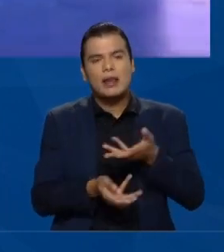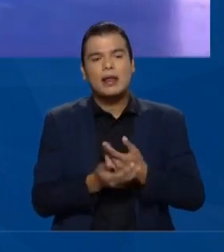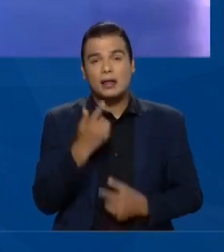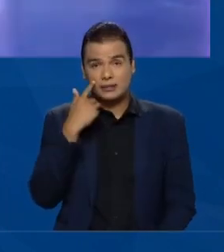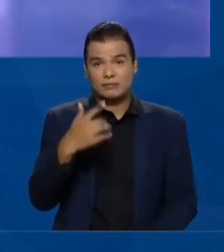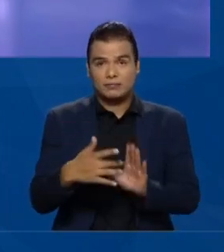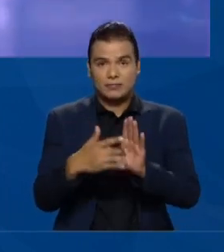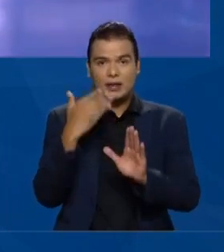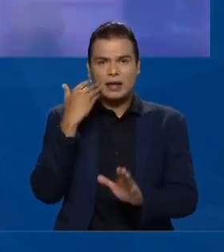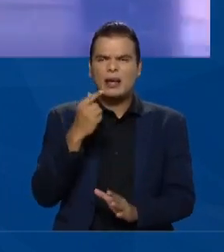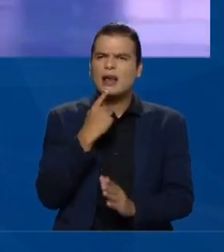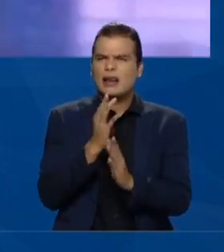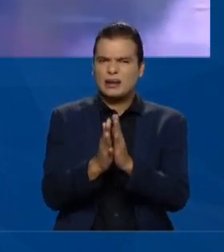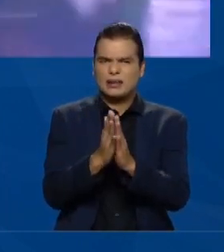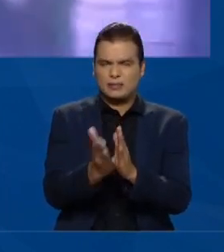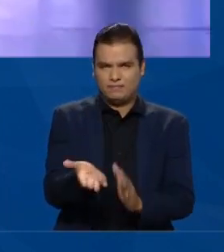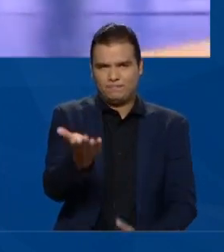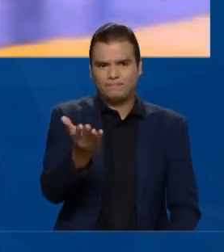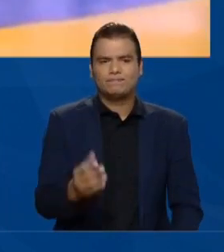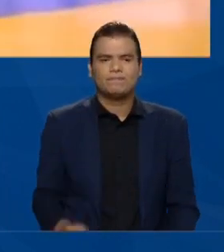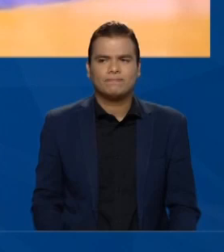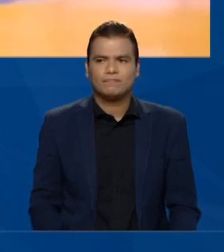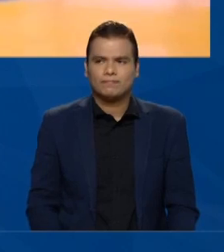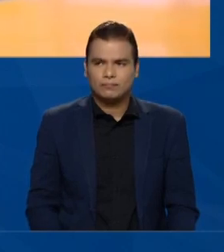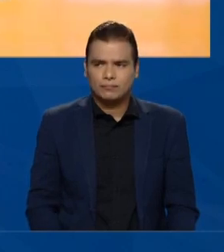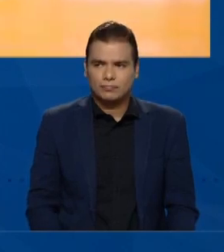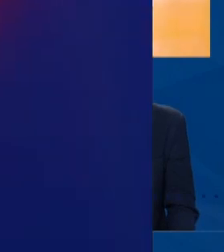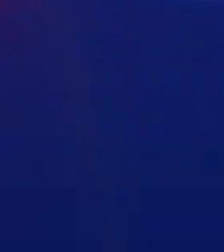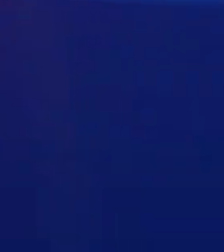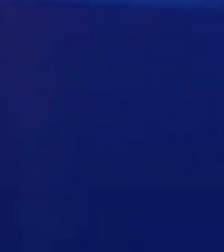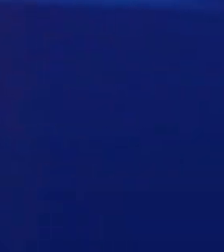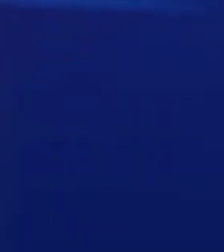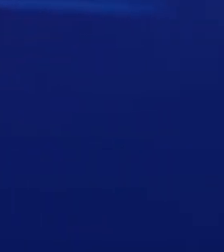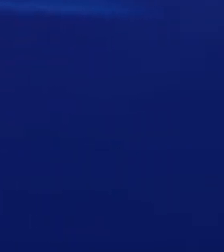escuchemos las primeras palabras de la campeona del mundo.